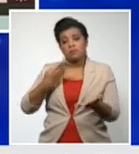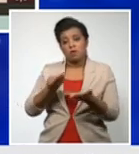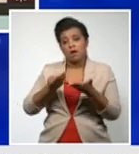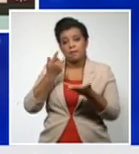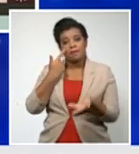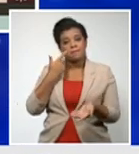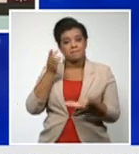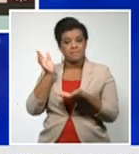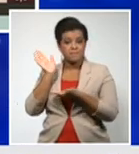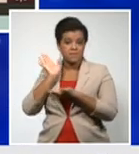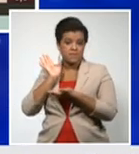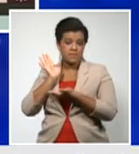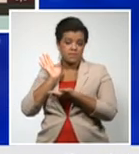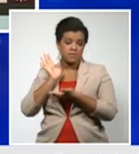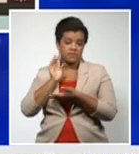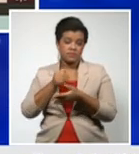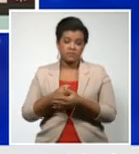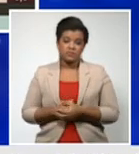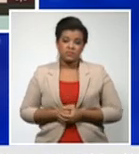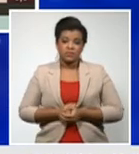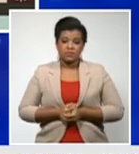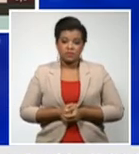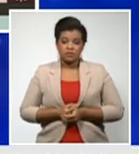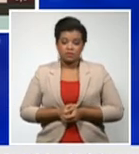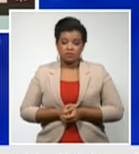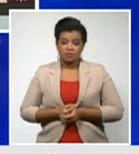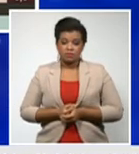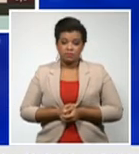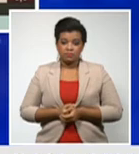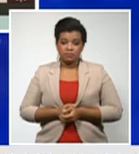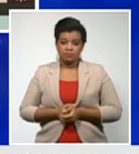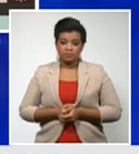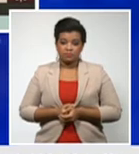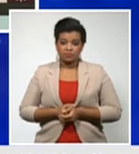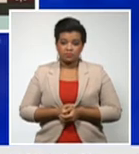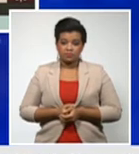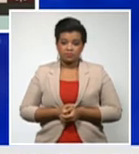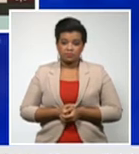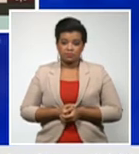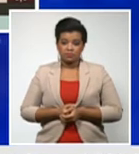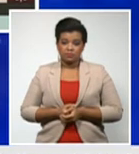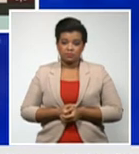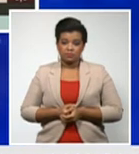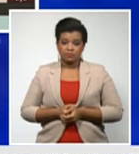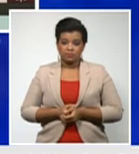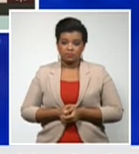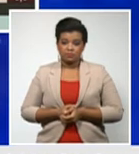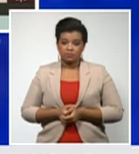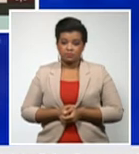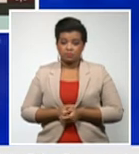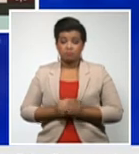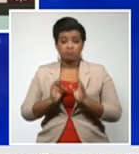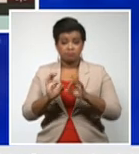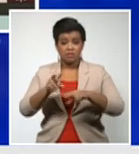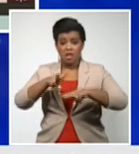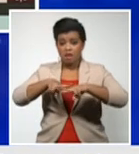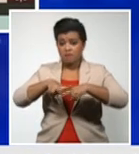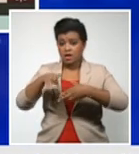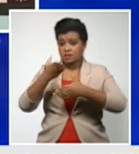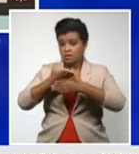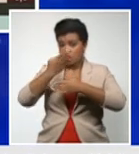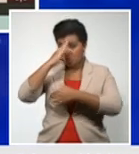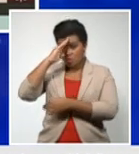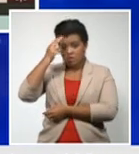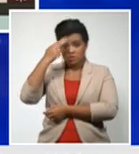COVID. Ahí ustedes lo tienen. Tienen La Habana y Santiago de Cuba y Ciego de Ávila, después en